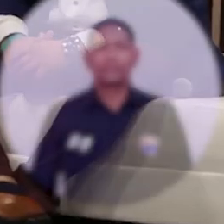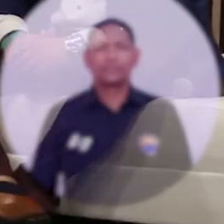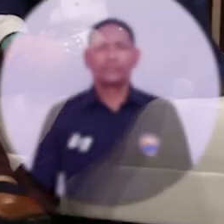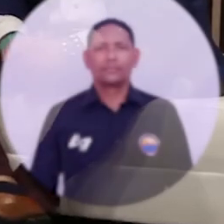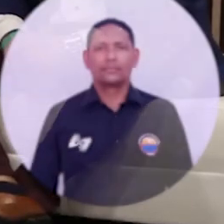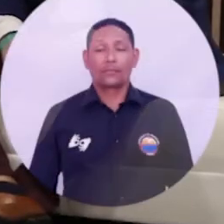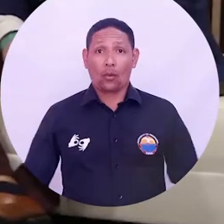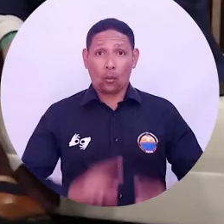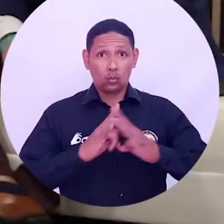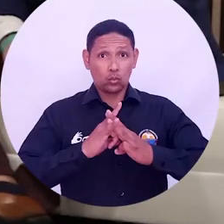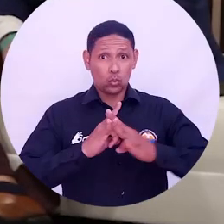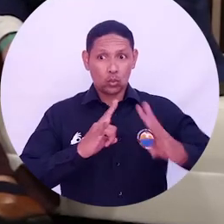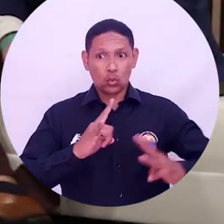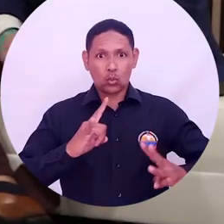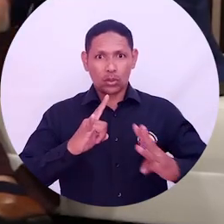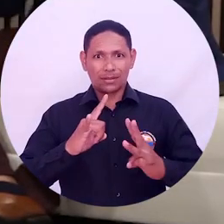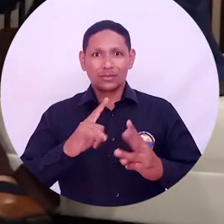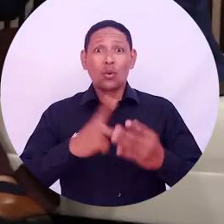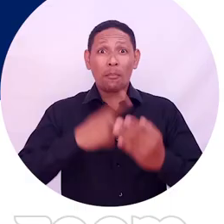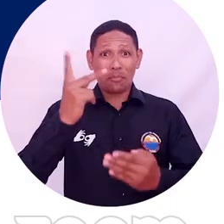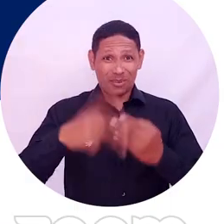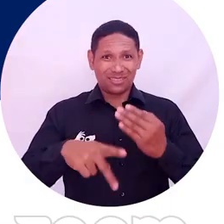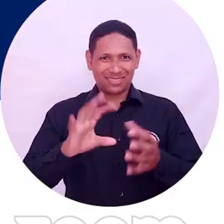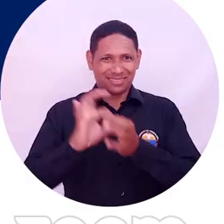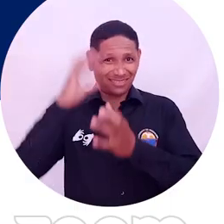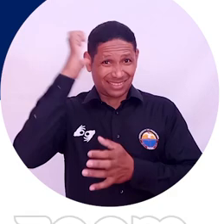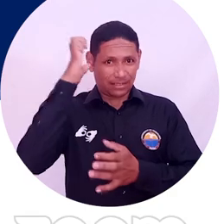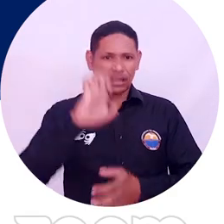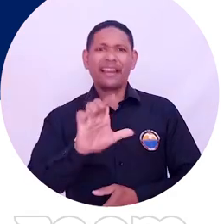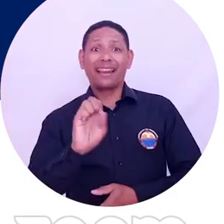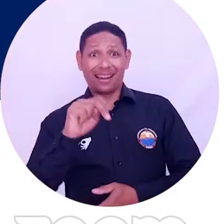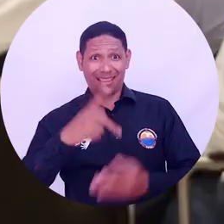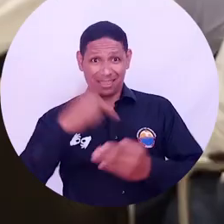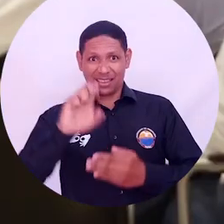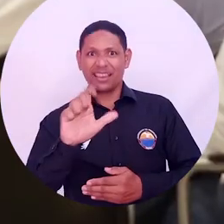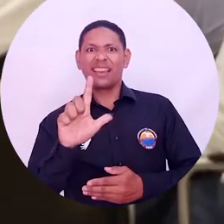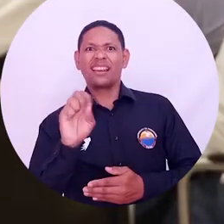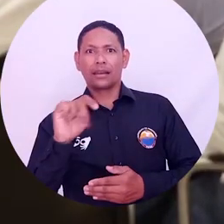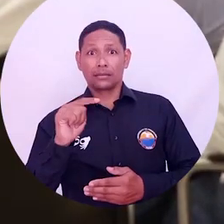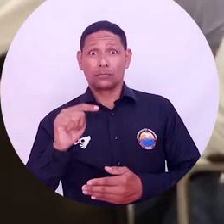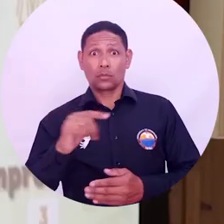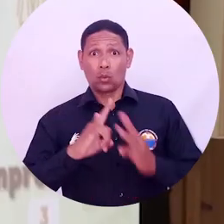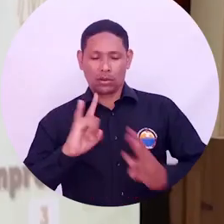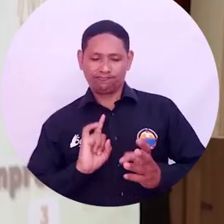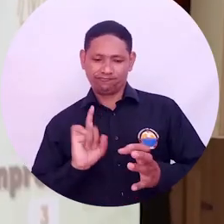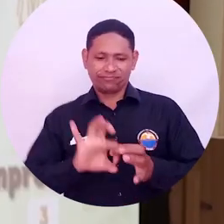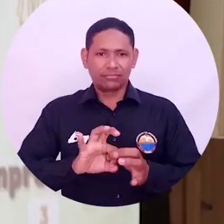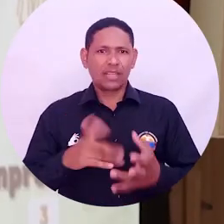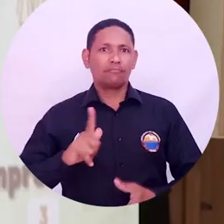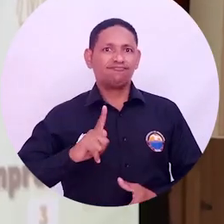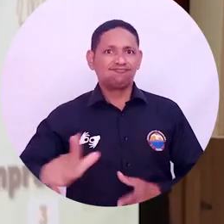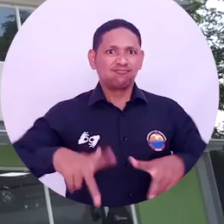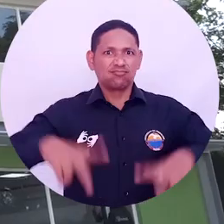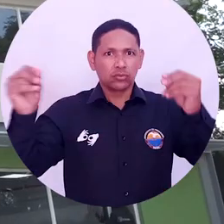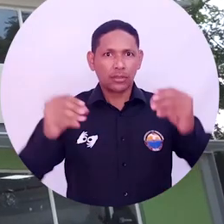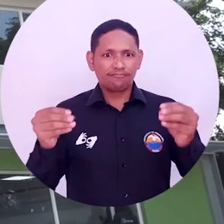Desde que la Universidad del Magdalena se vinculó al proyecto de la Unión Europea denominado el ANET, destinado a promover el emprendimiento social, el Centro